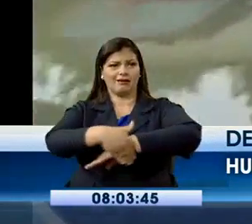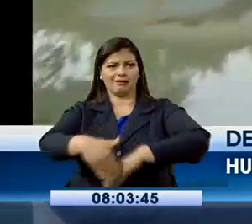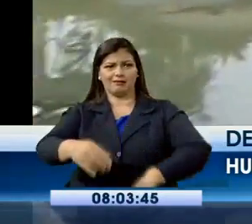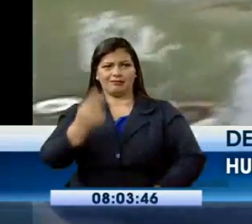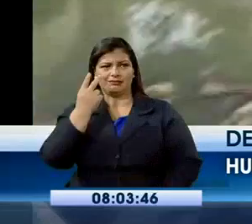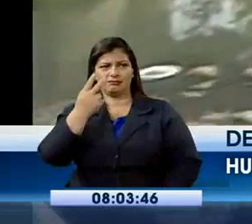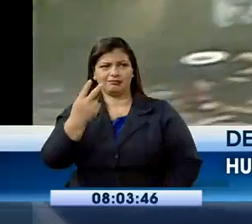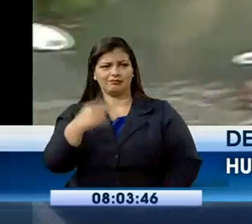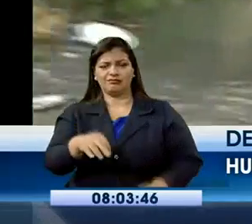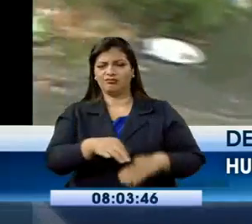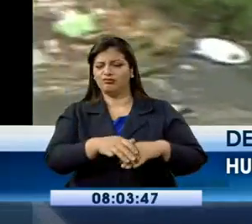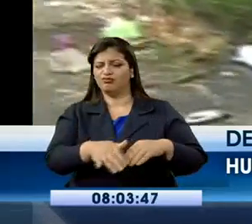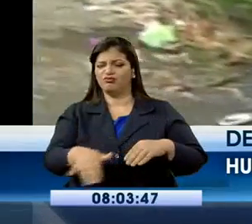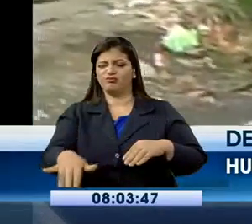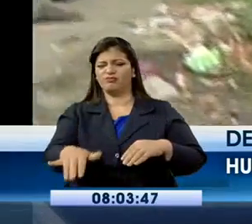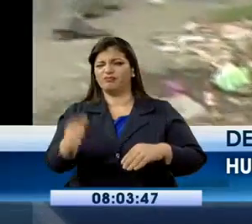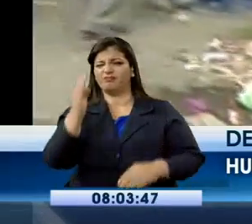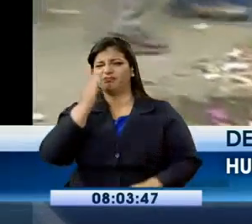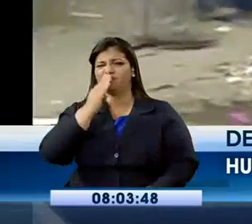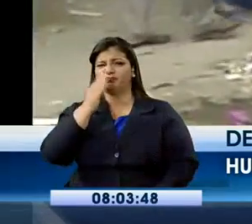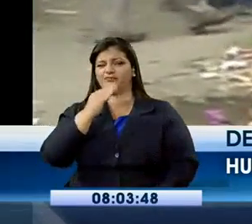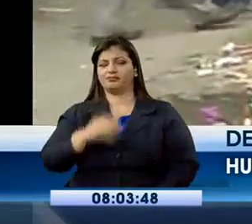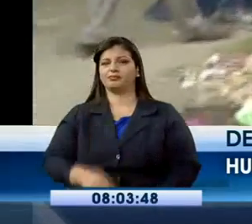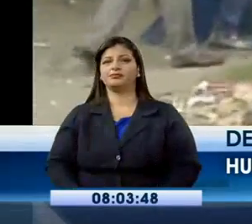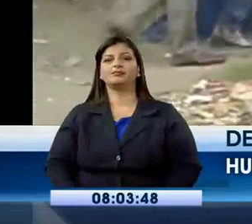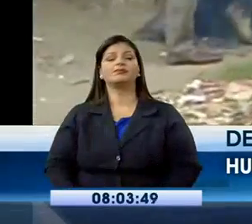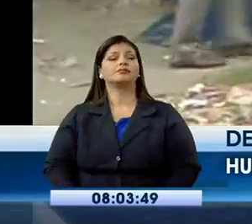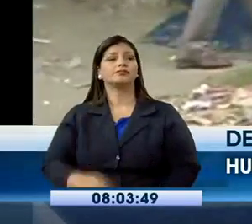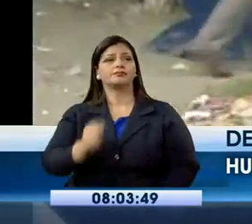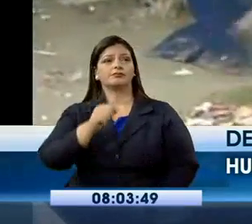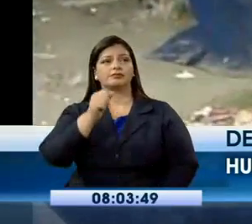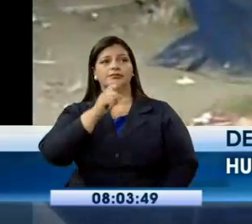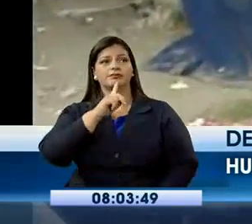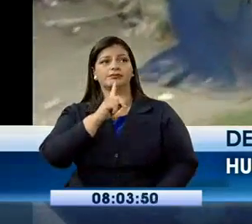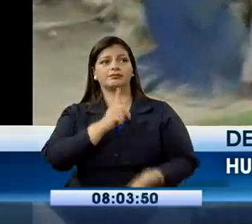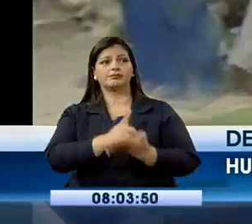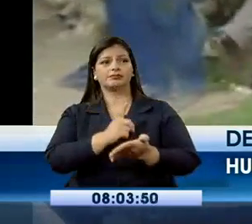puente, entonces. Sí, efectivamente, este es...